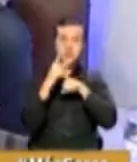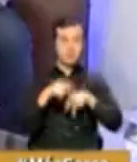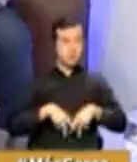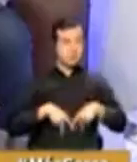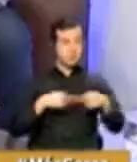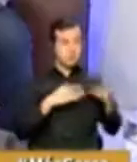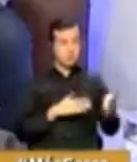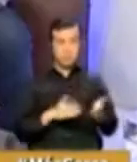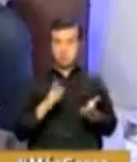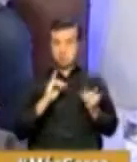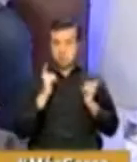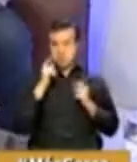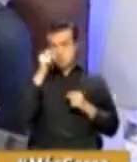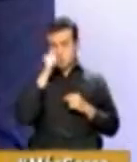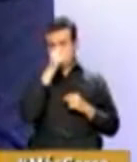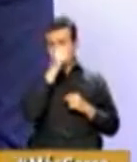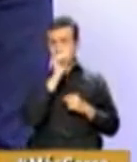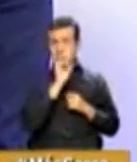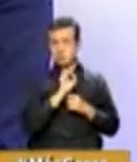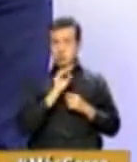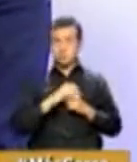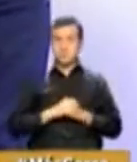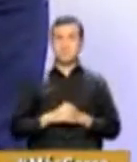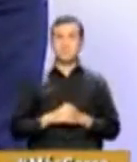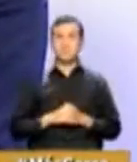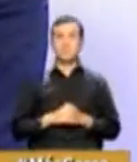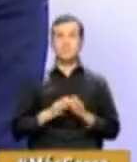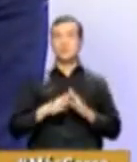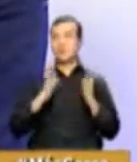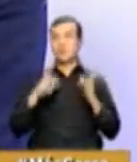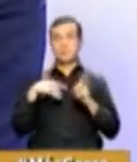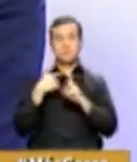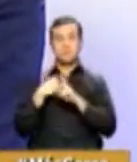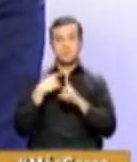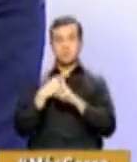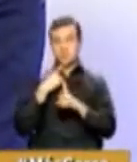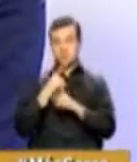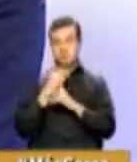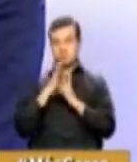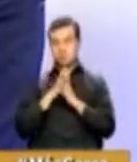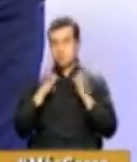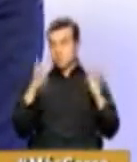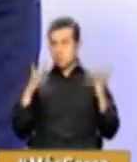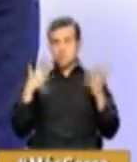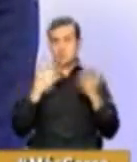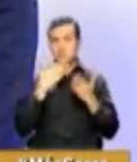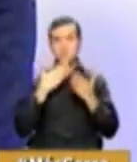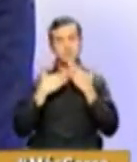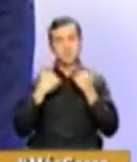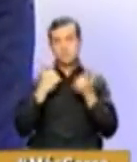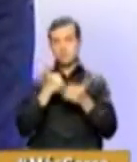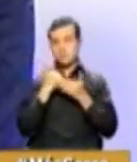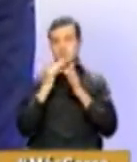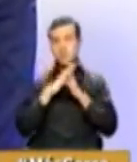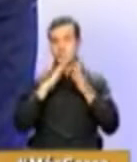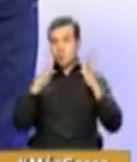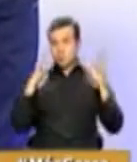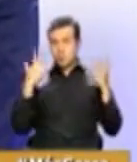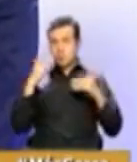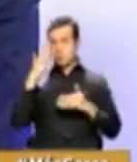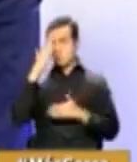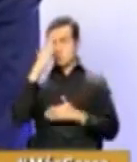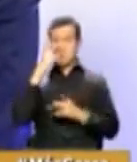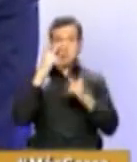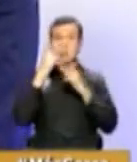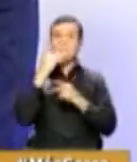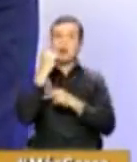vida después de esta operación? De manera positiva, muy bien, porque veo